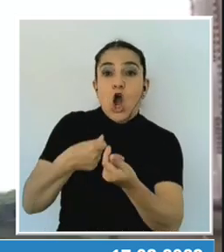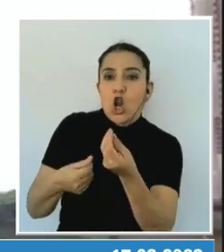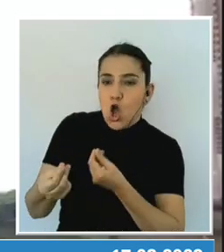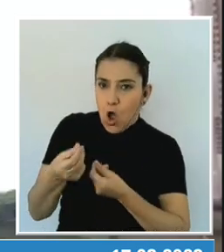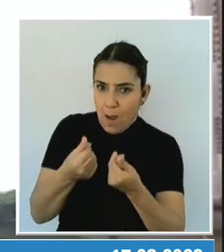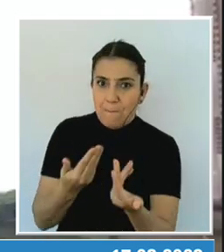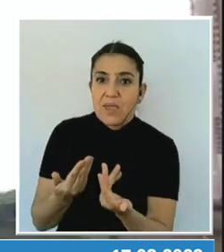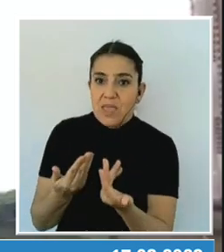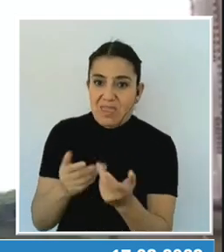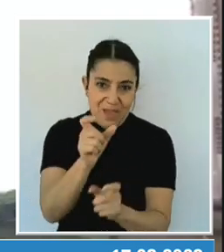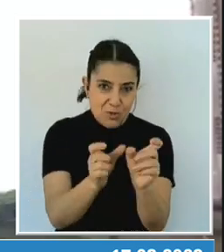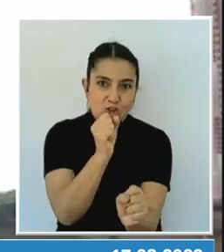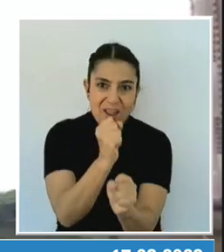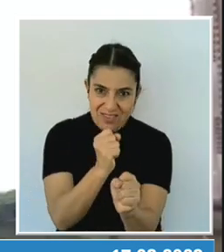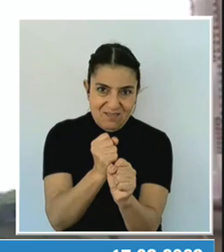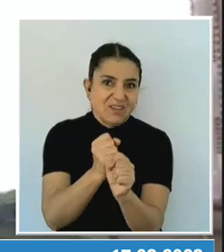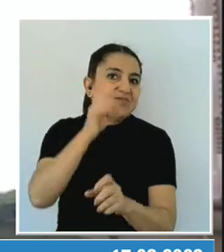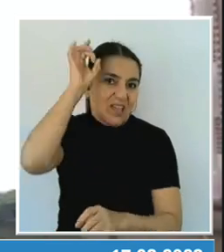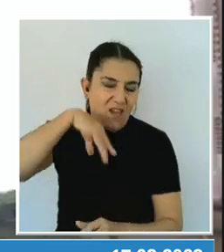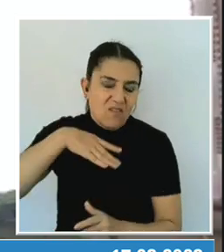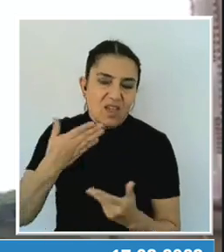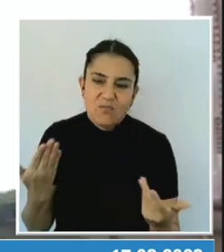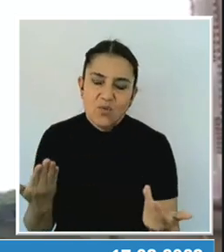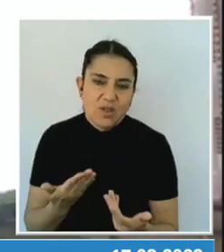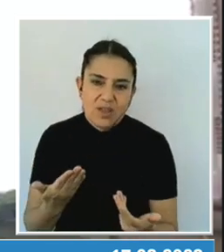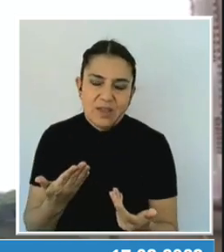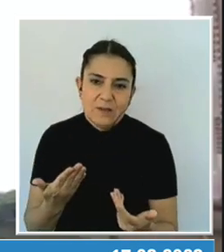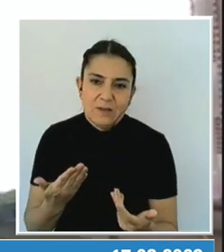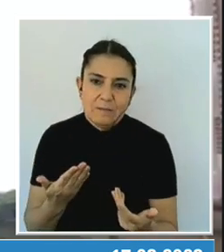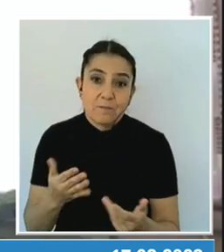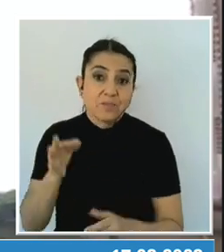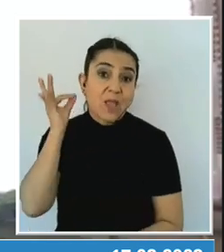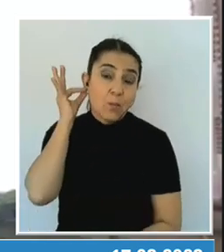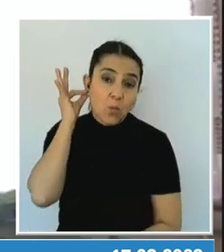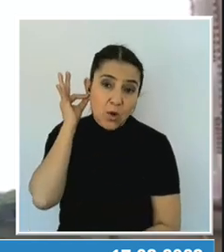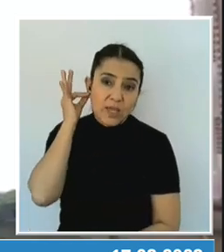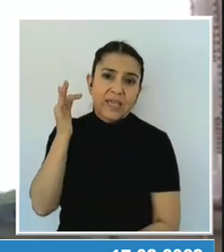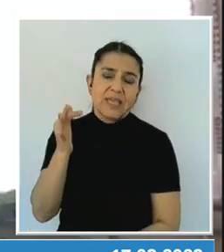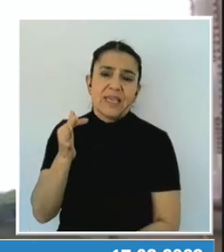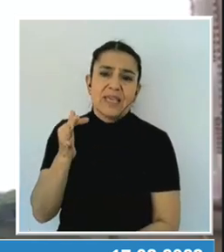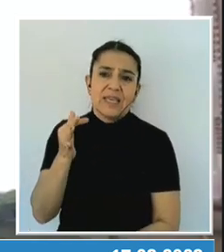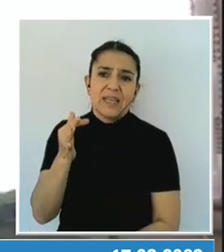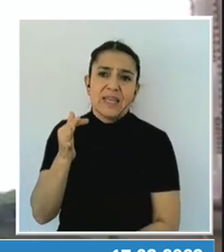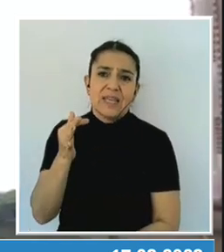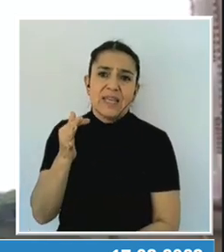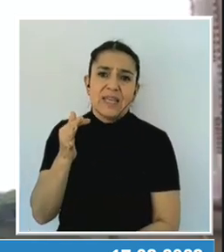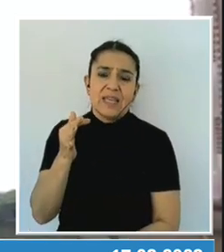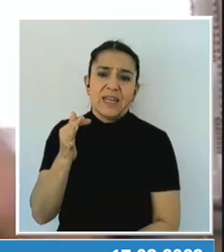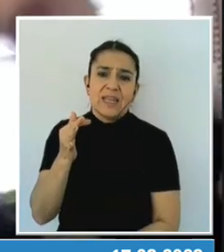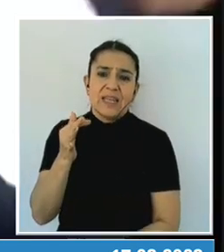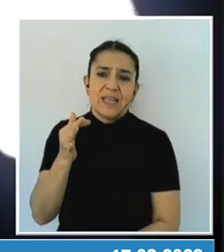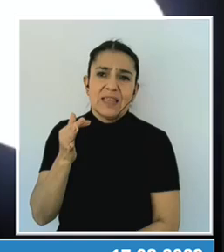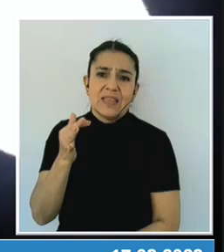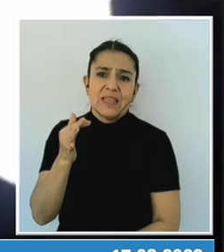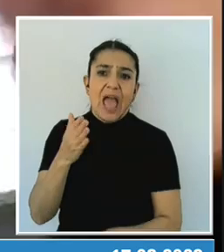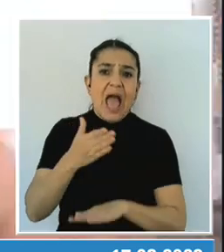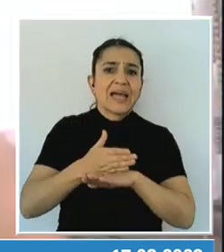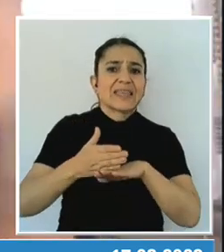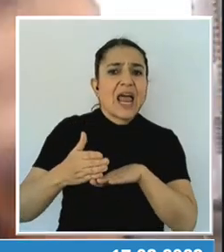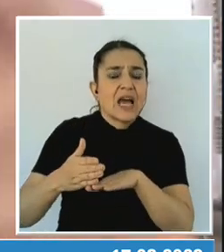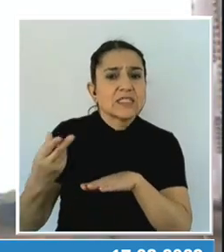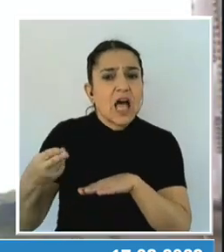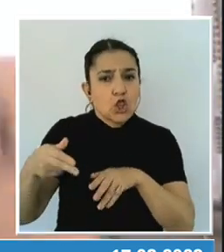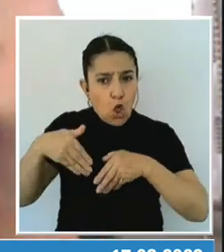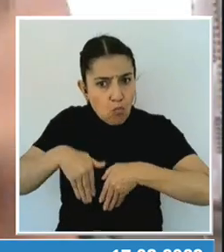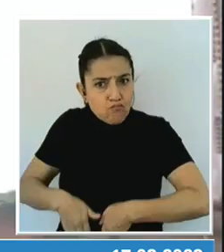productiva, ¿no? Sabemos que las mujeres están retardando la reproducción porque las necesidades